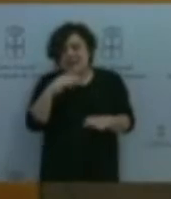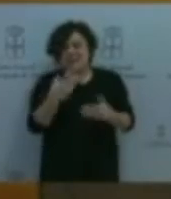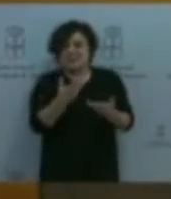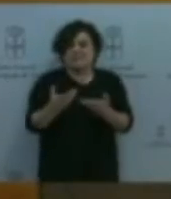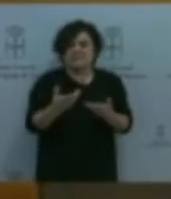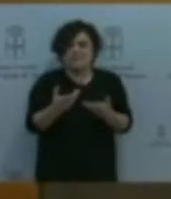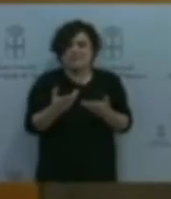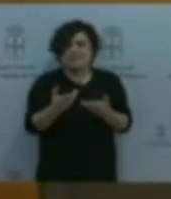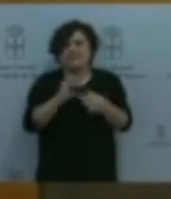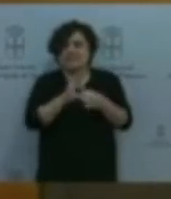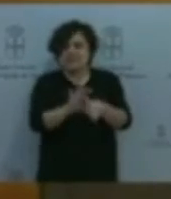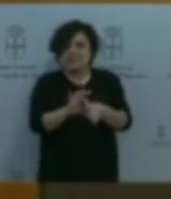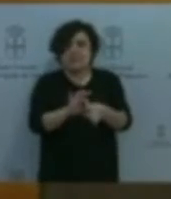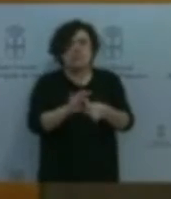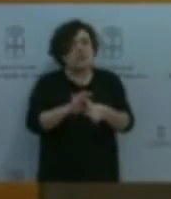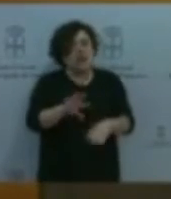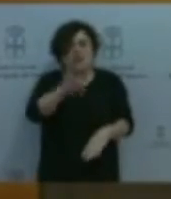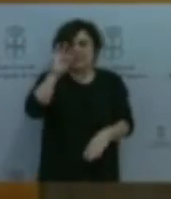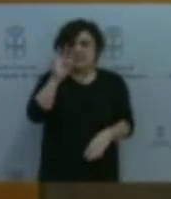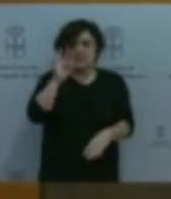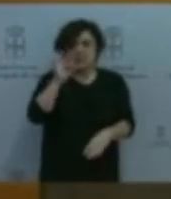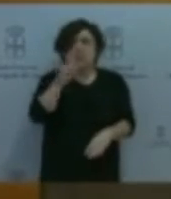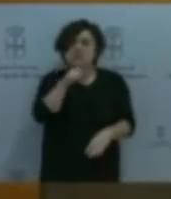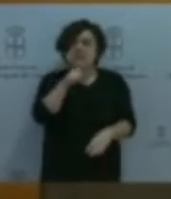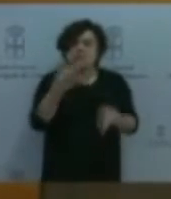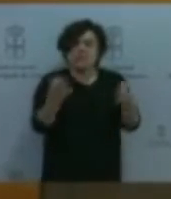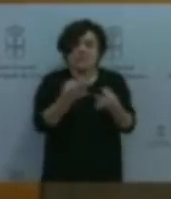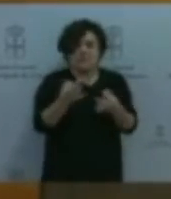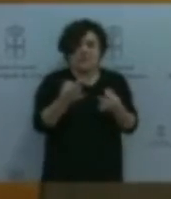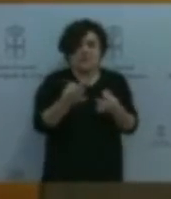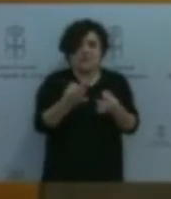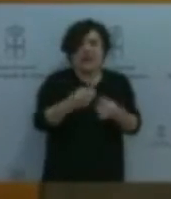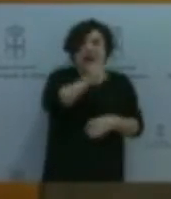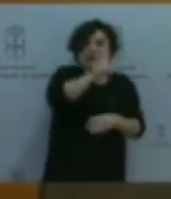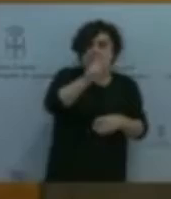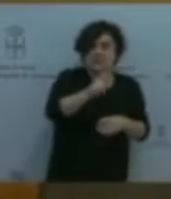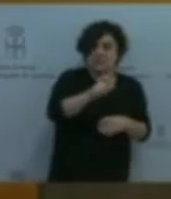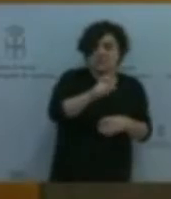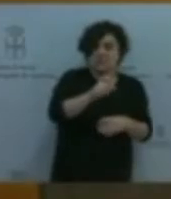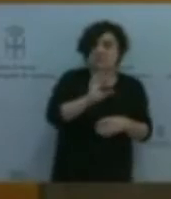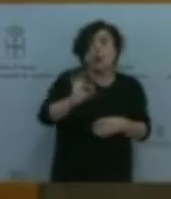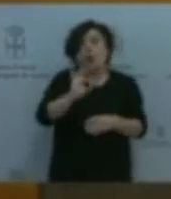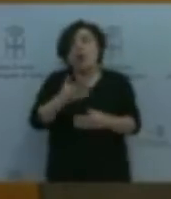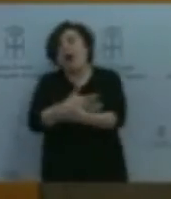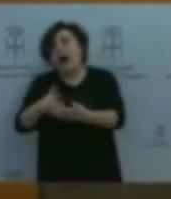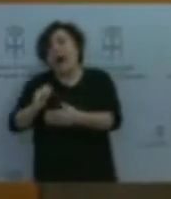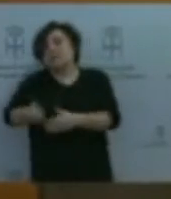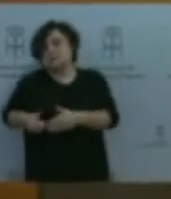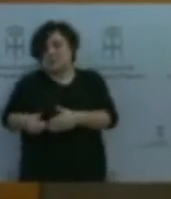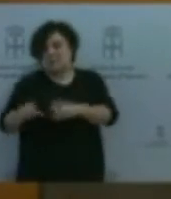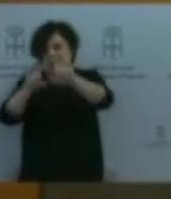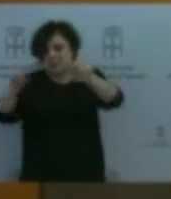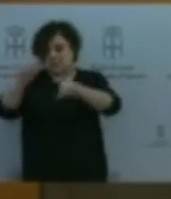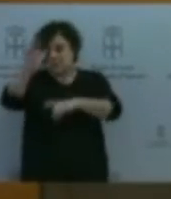con la gente, o está con la democracia, o está quien representa, o está con los poderosos y los millonarios, ¿no? Esa es la decisión moral, como esta joven dublinesa que ustedes tienen que